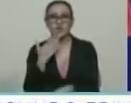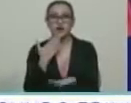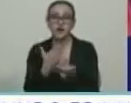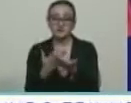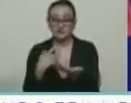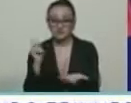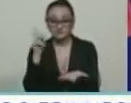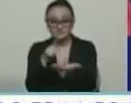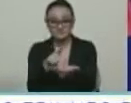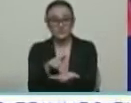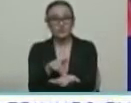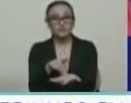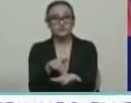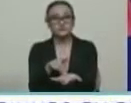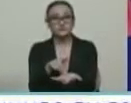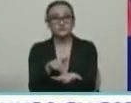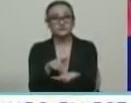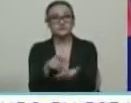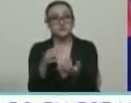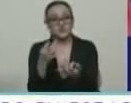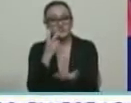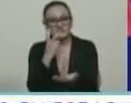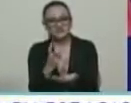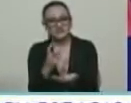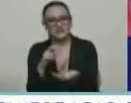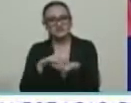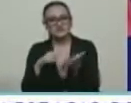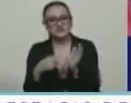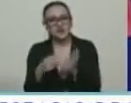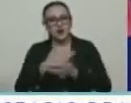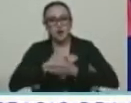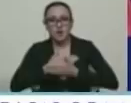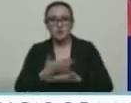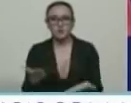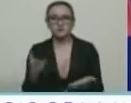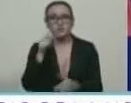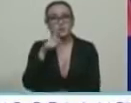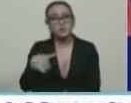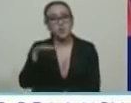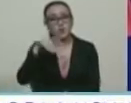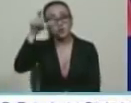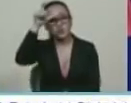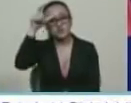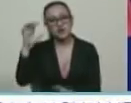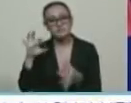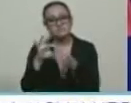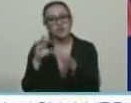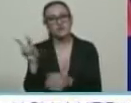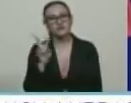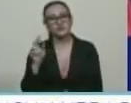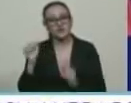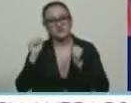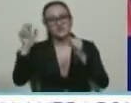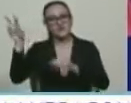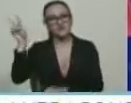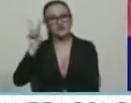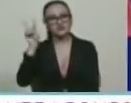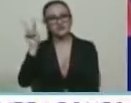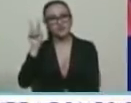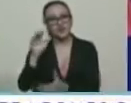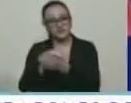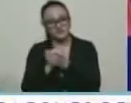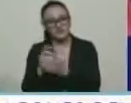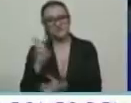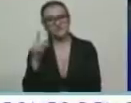visita, quiero que se considere mi visita como un símbolo de colaboración del pueblo turco con el pueblo venezolano. ¡Viva Venezuela! La amistad